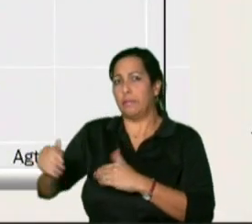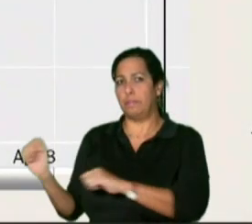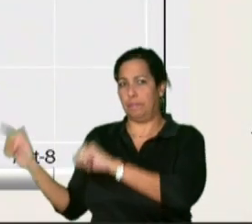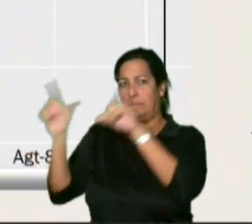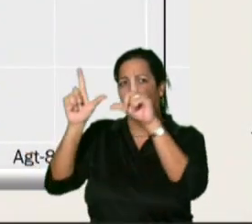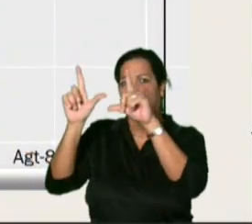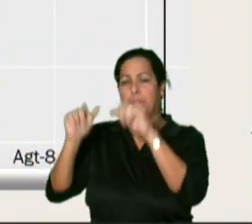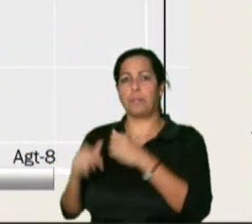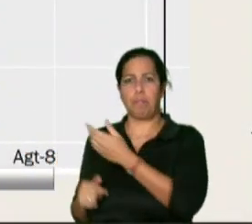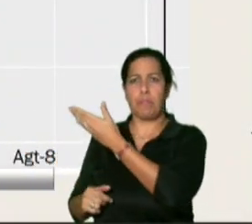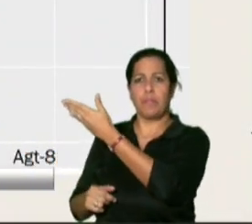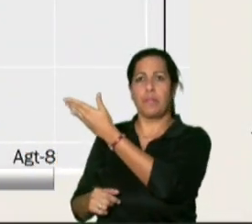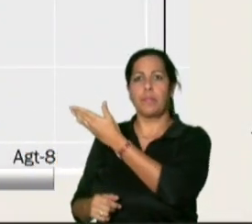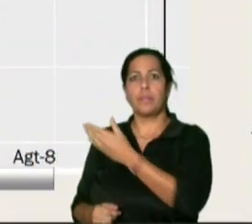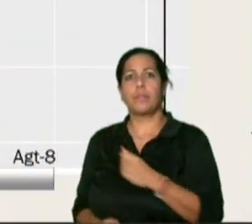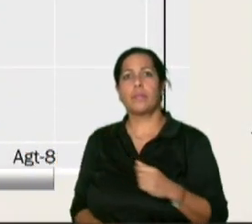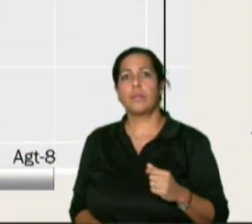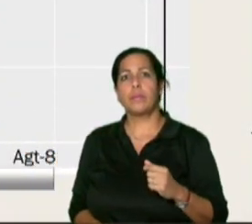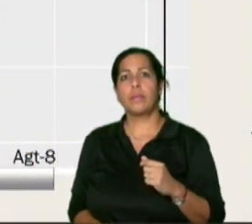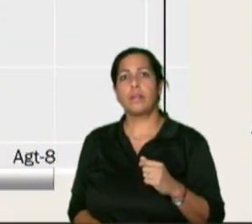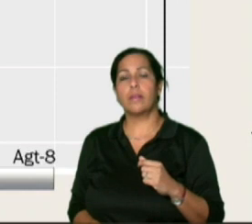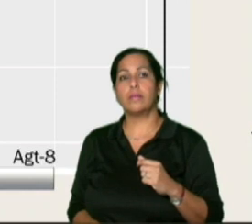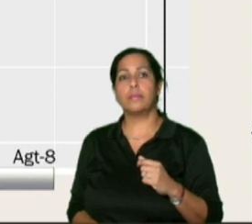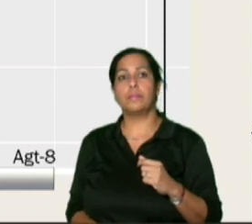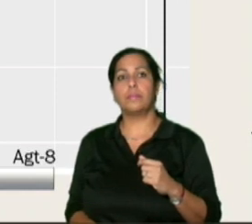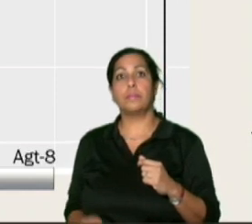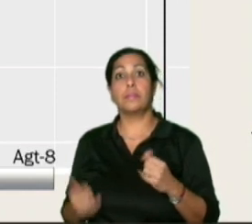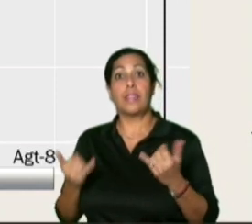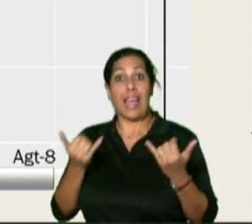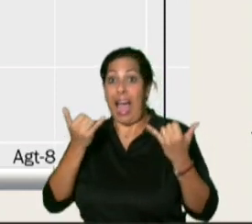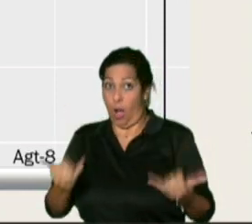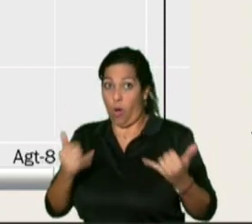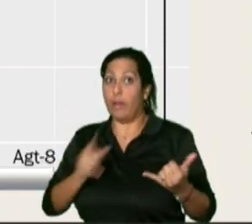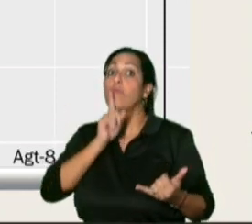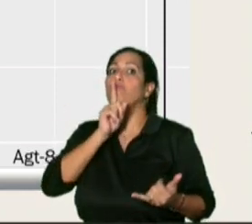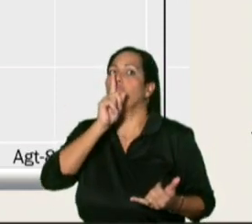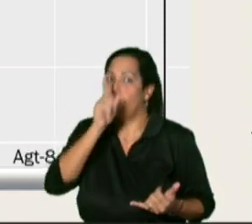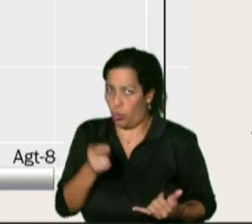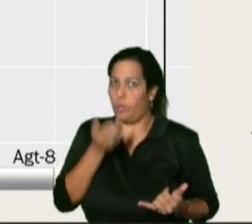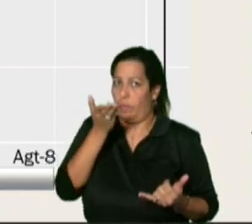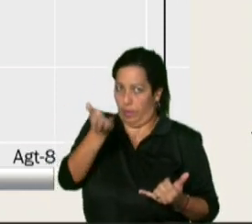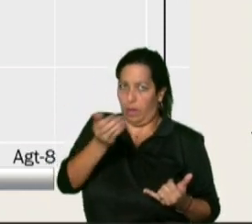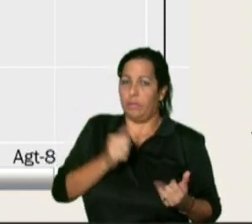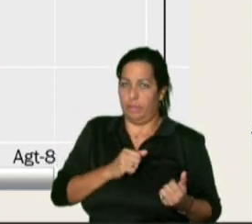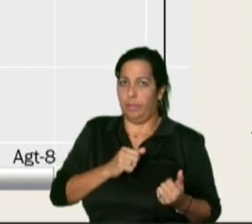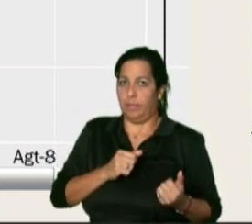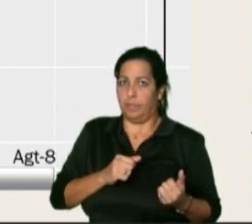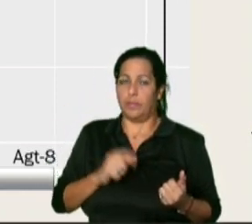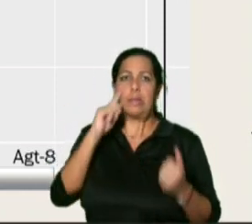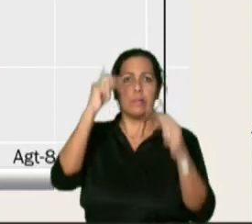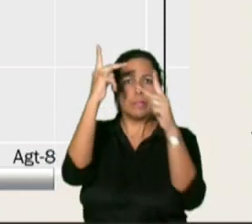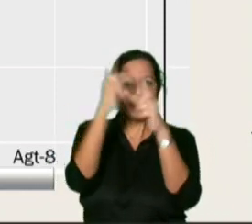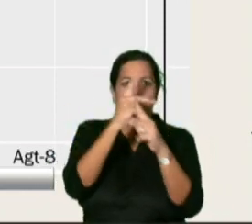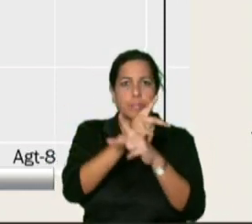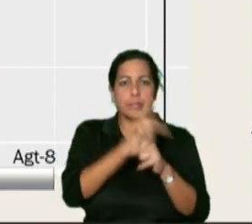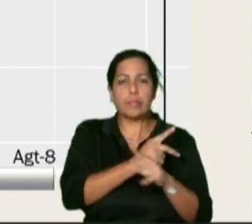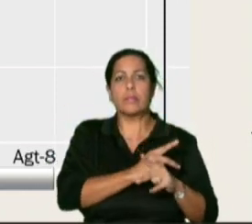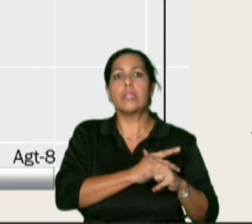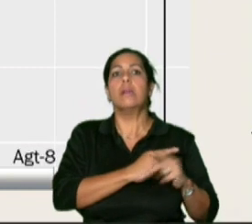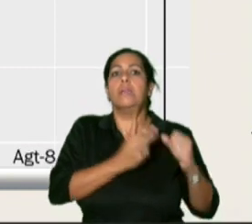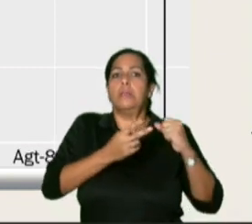En esta gráfica pueden observar cómo va el aumento de casos confirmados, ya según lo estamos viendo de